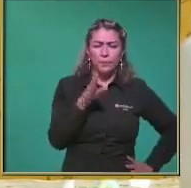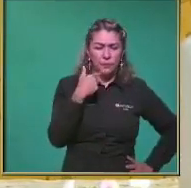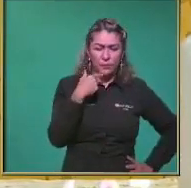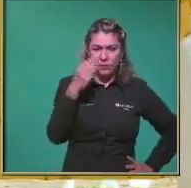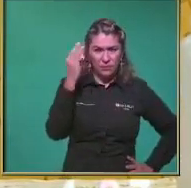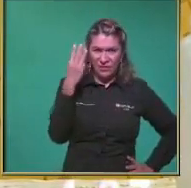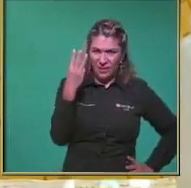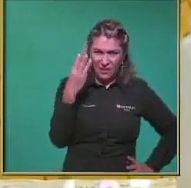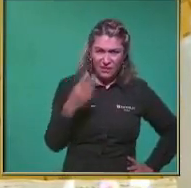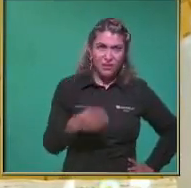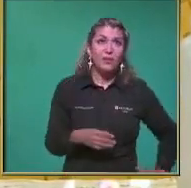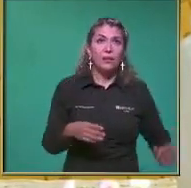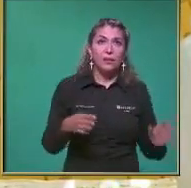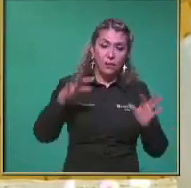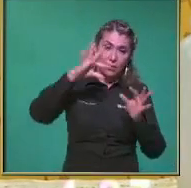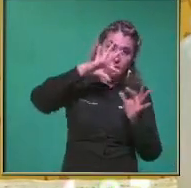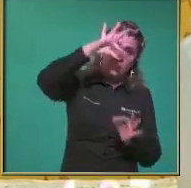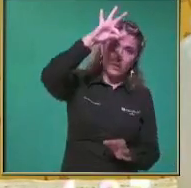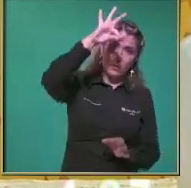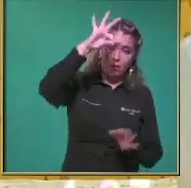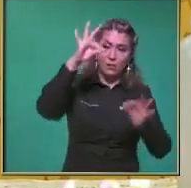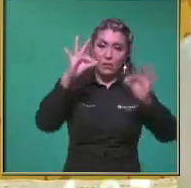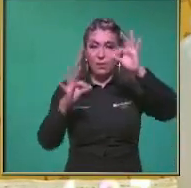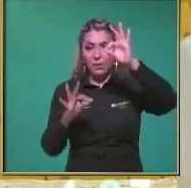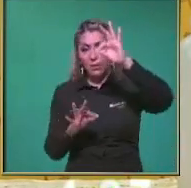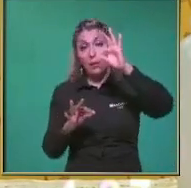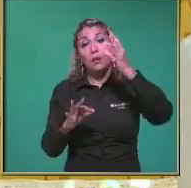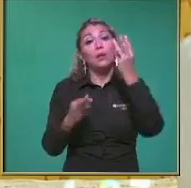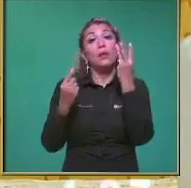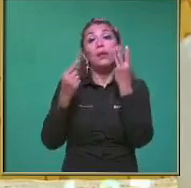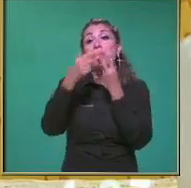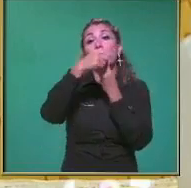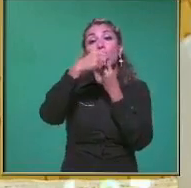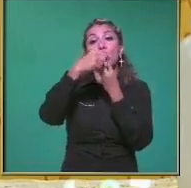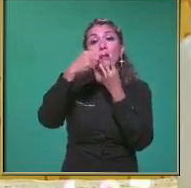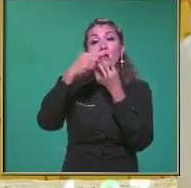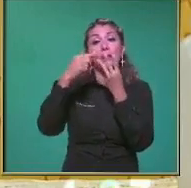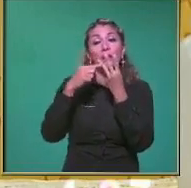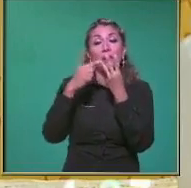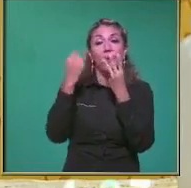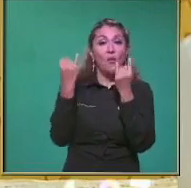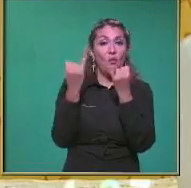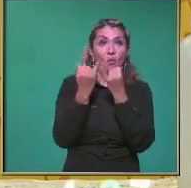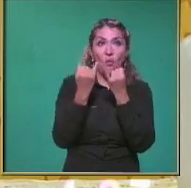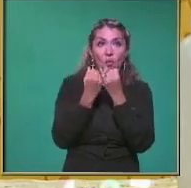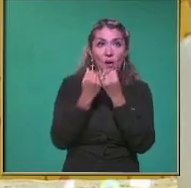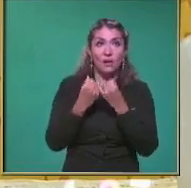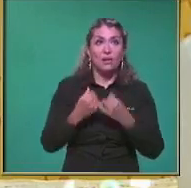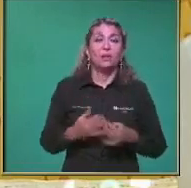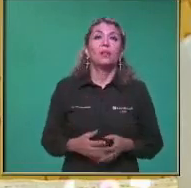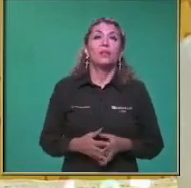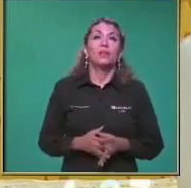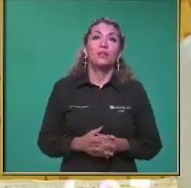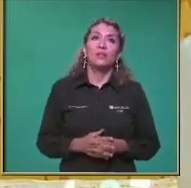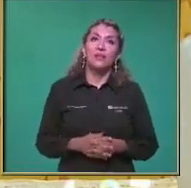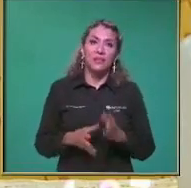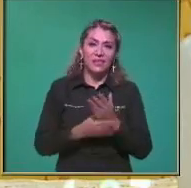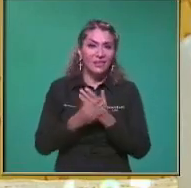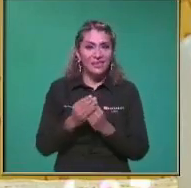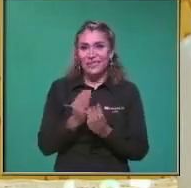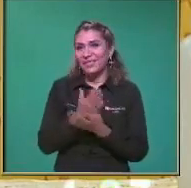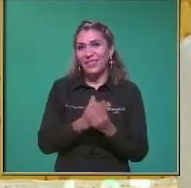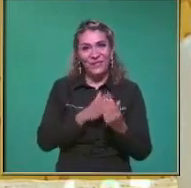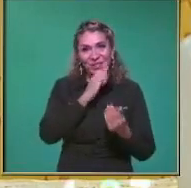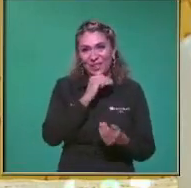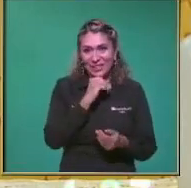voy a tratar de que se hagan tres pedazos. No, es que yo creo que me voy a tener que quitar los guantes porque no me dejan.